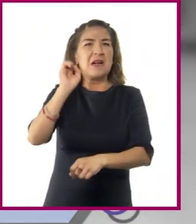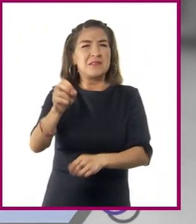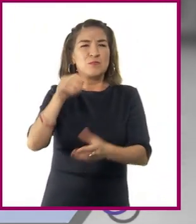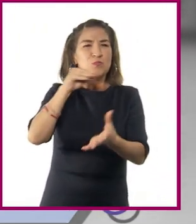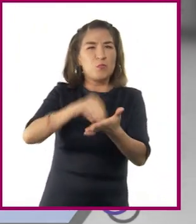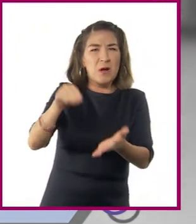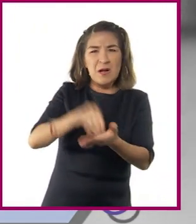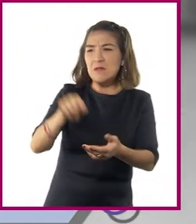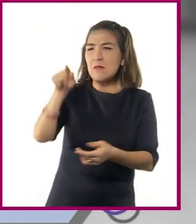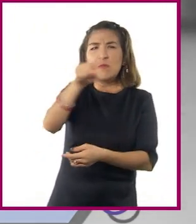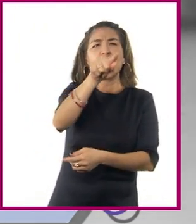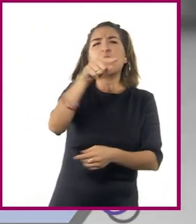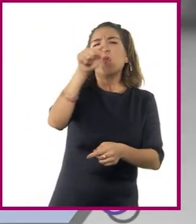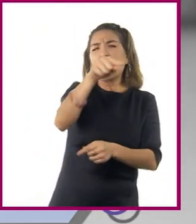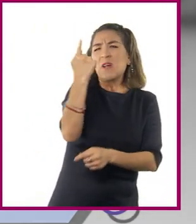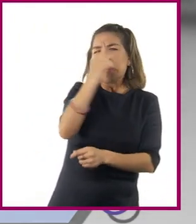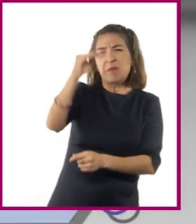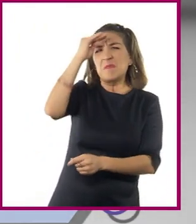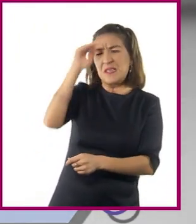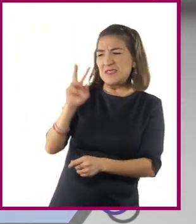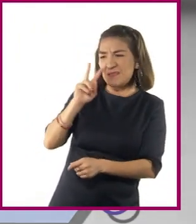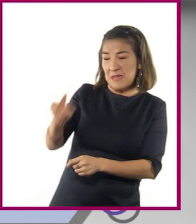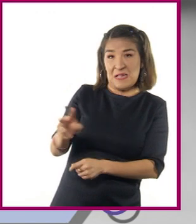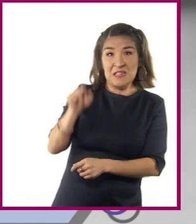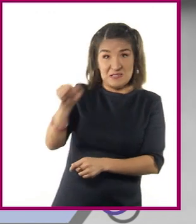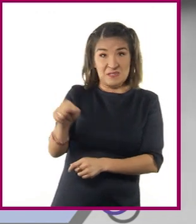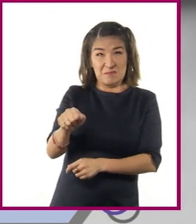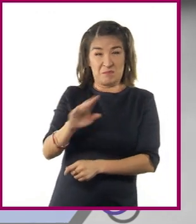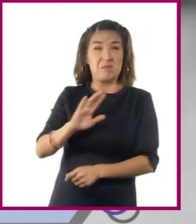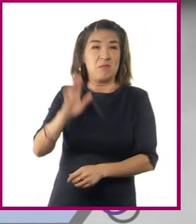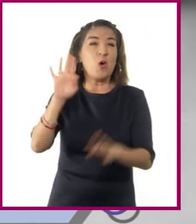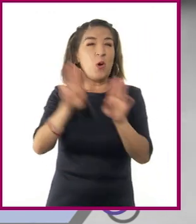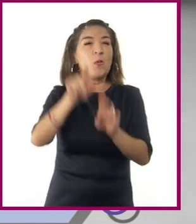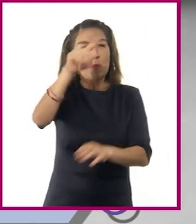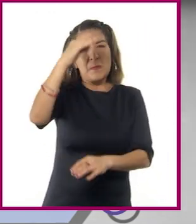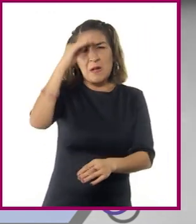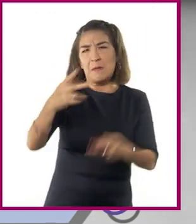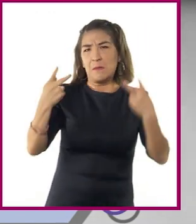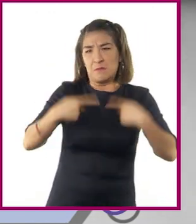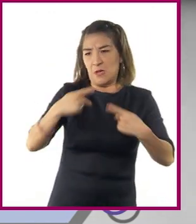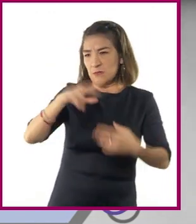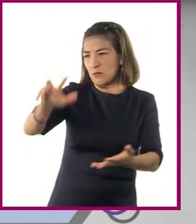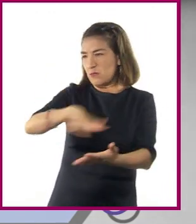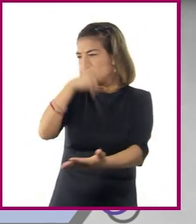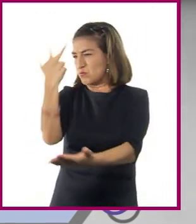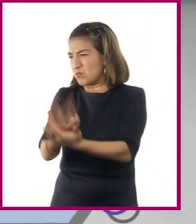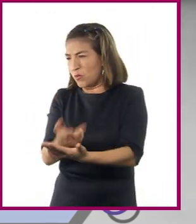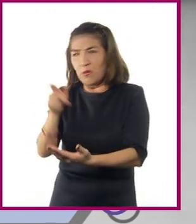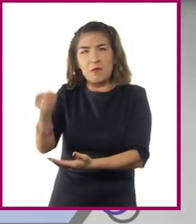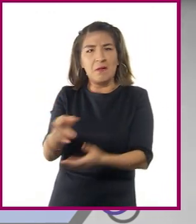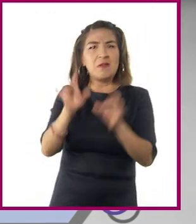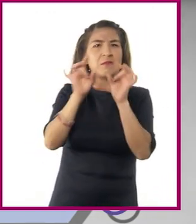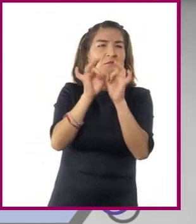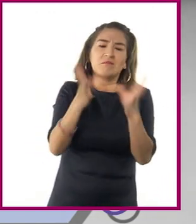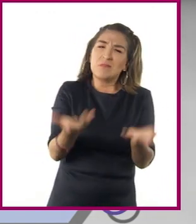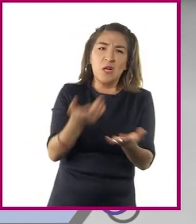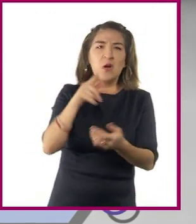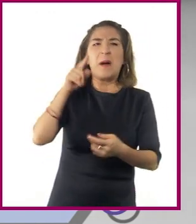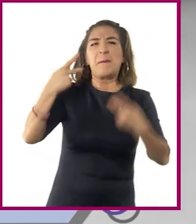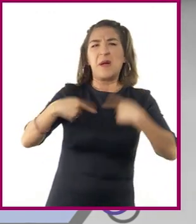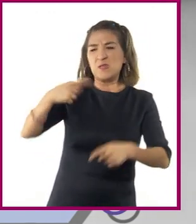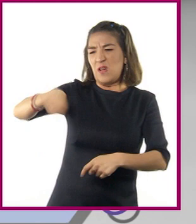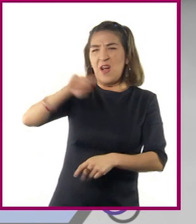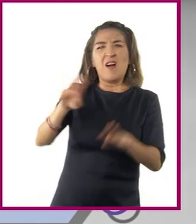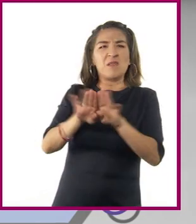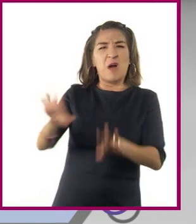acercaran al lugar del incidente? ¿Es ético sacar ventaja de una persona que ha sufrido una desgracia? ¿Qué trata de expresar